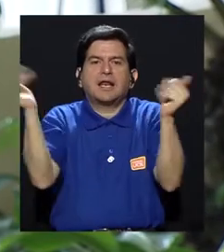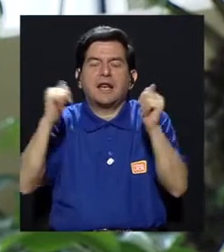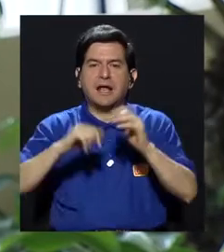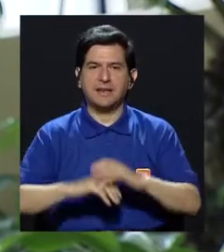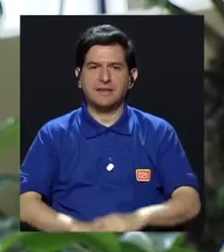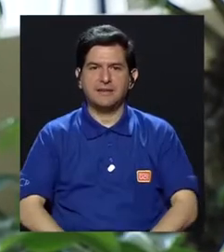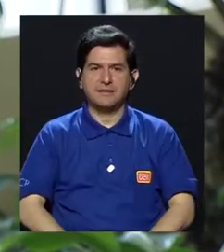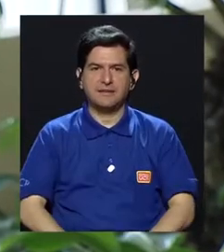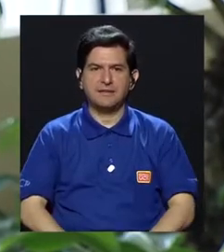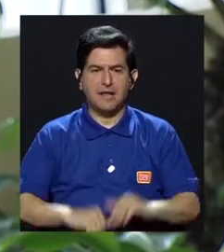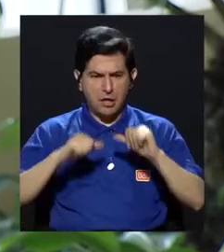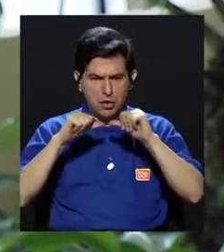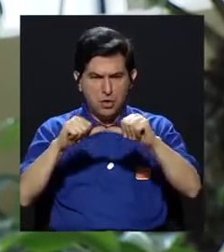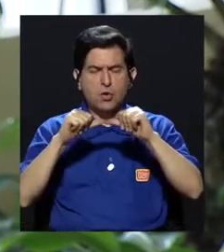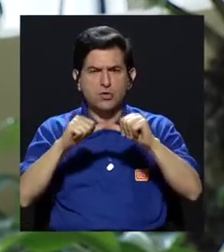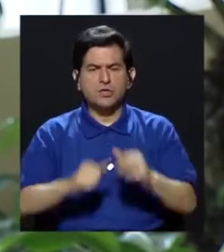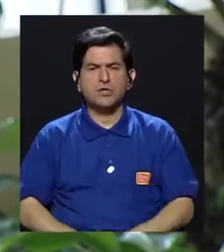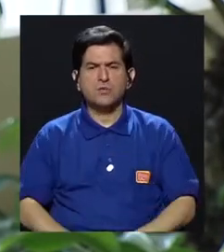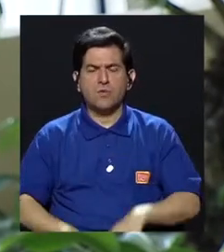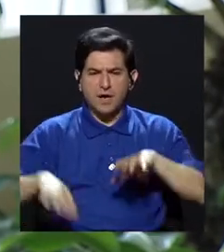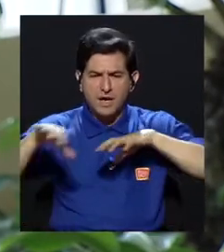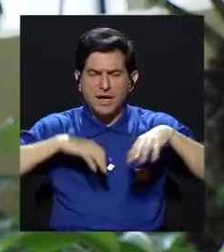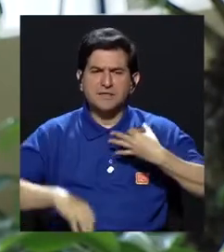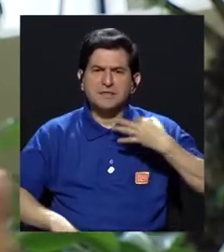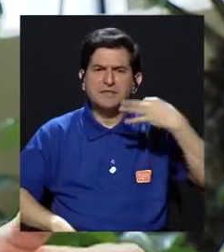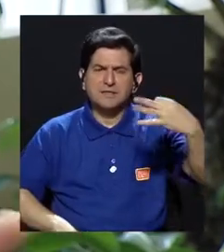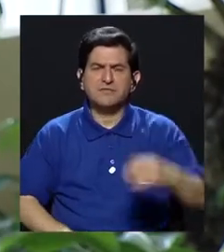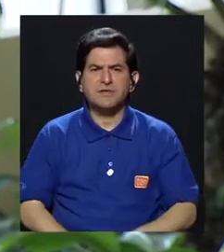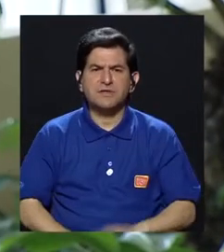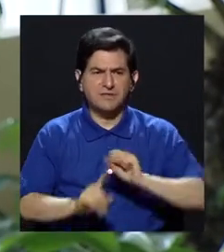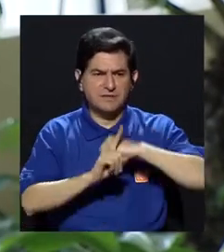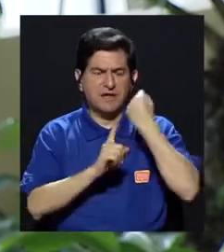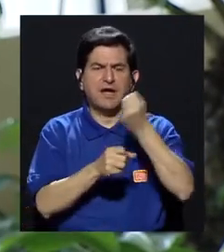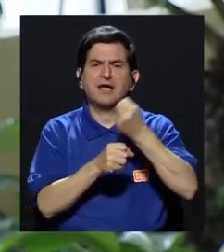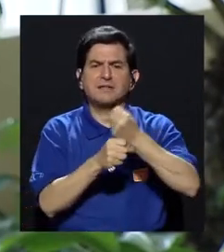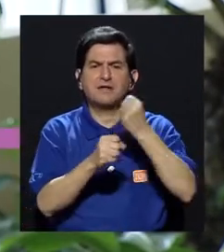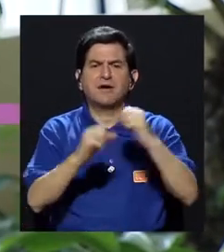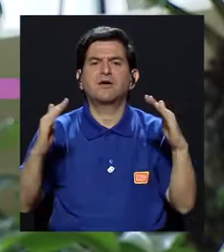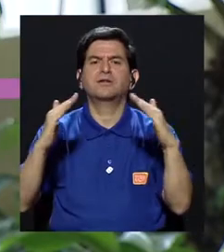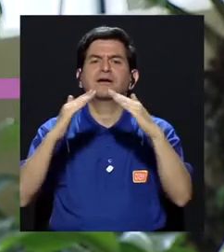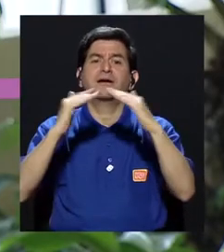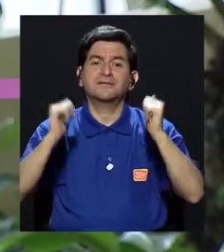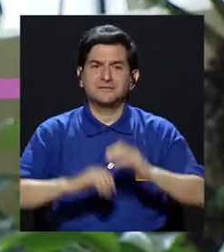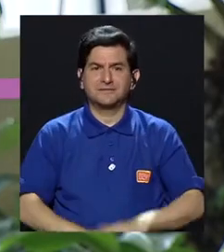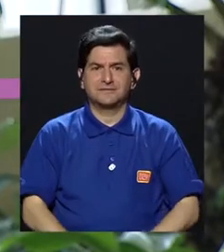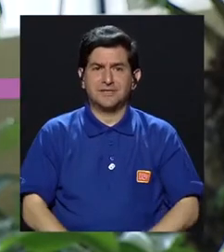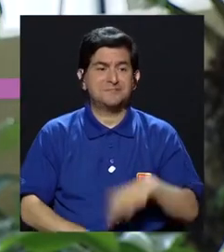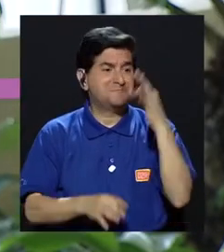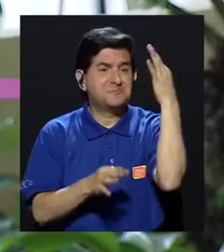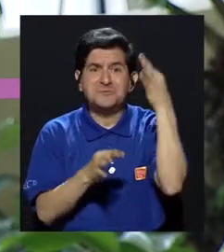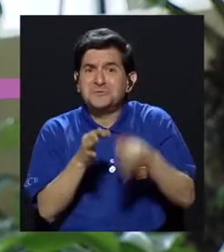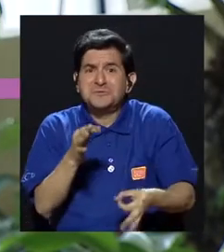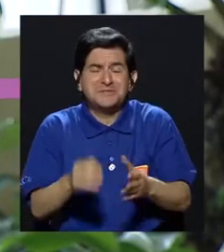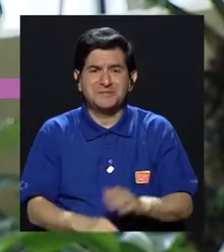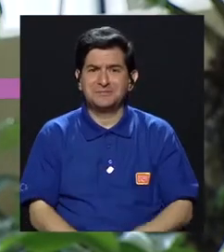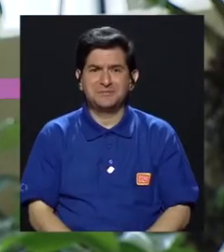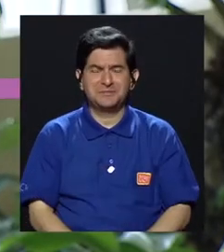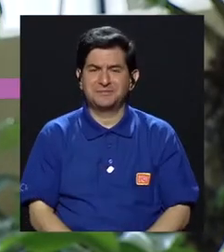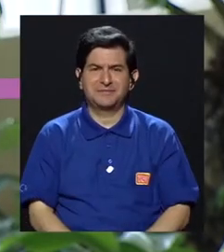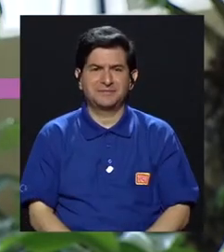general. Entonces, sí se sigue dando en la vida cotidiana, en la misma cuestión de los oficios domésticos. Algo tan simple